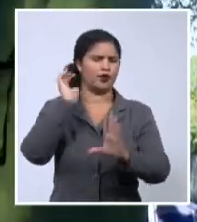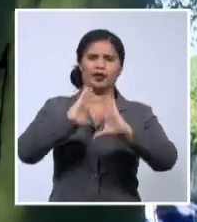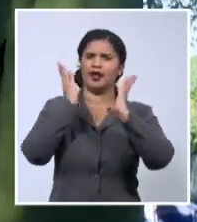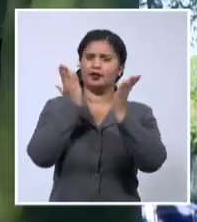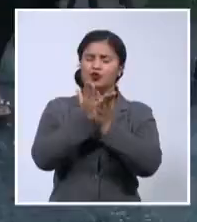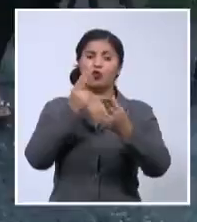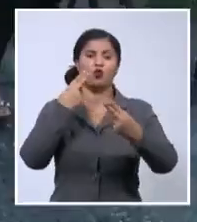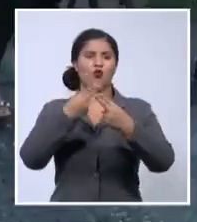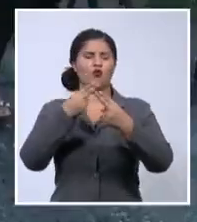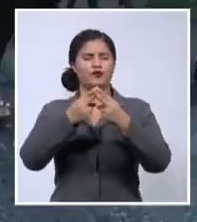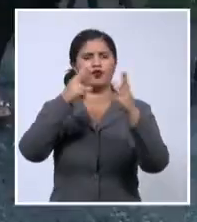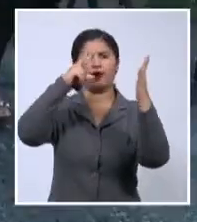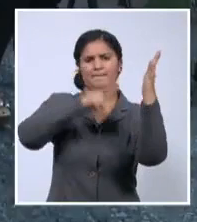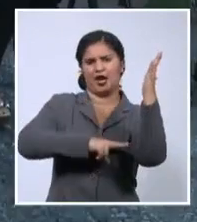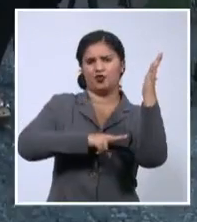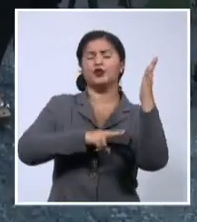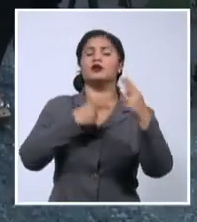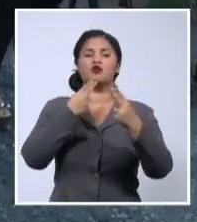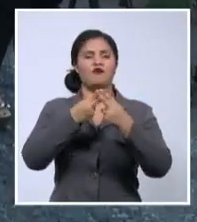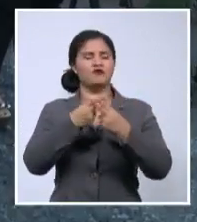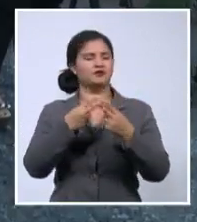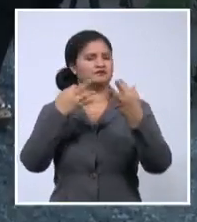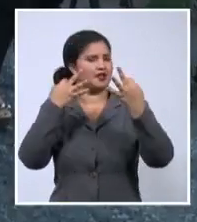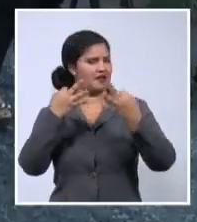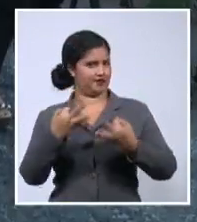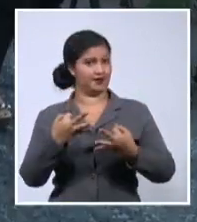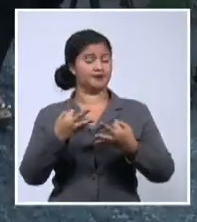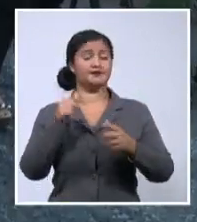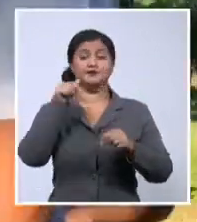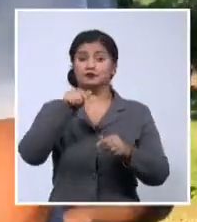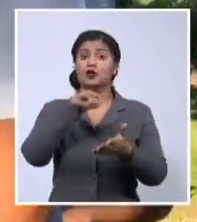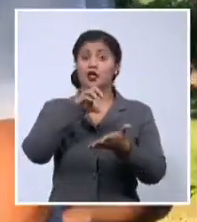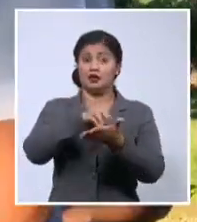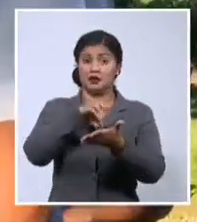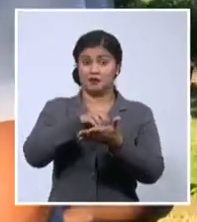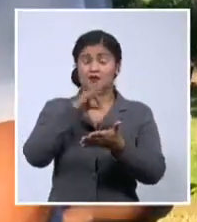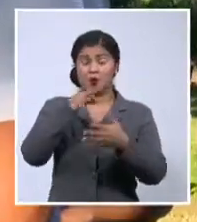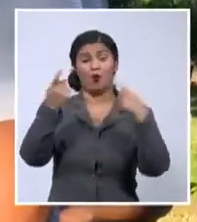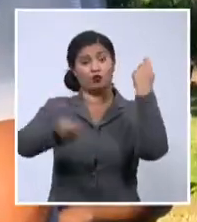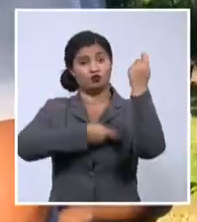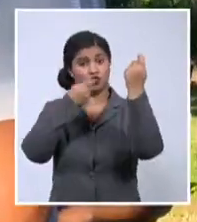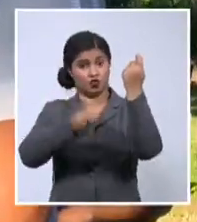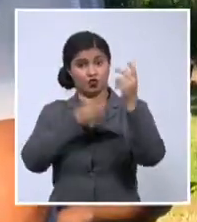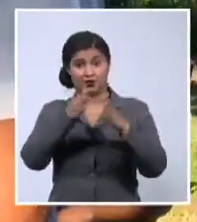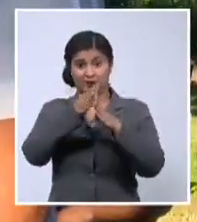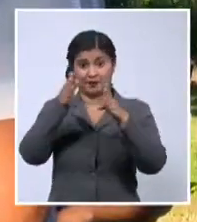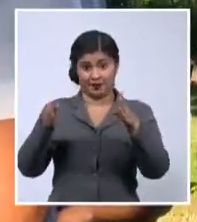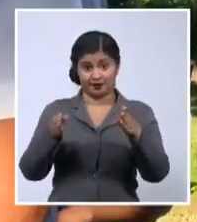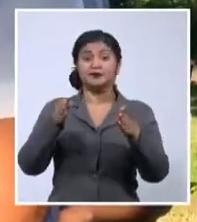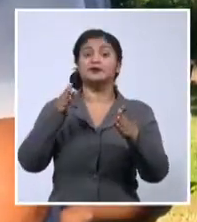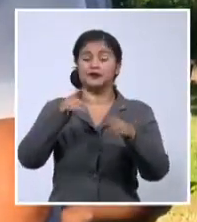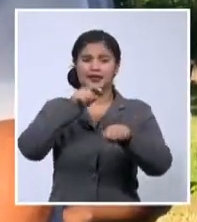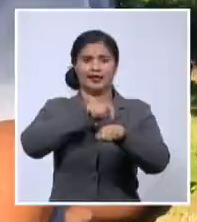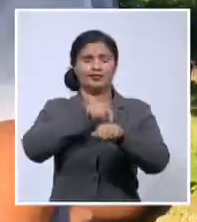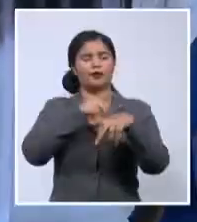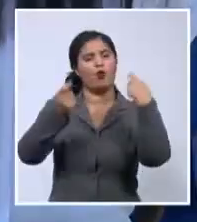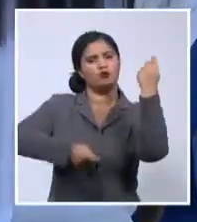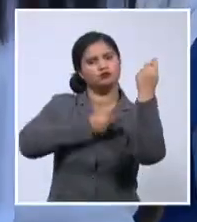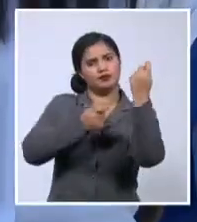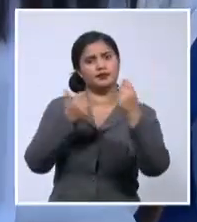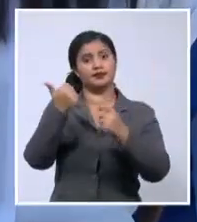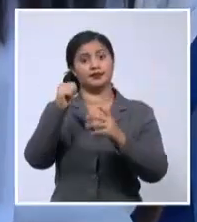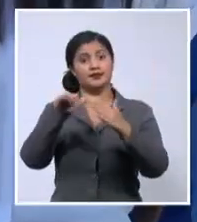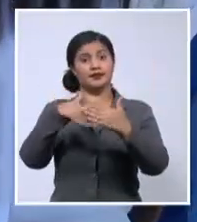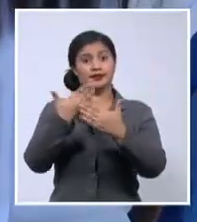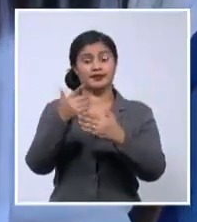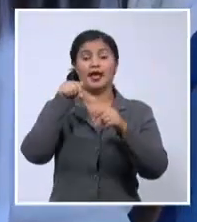en los principios. La batalla de Guisa se prolongó por 10 días y se considera la mayor victoria militar del ejército rebelde en la